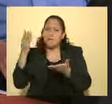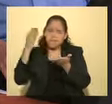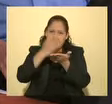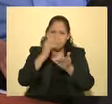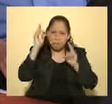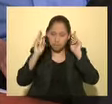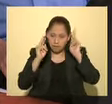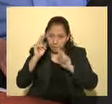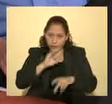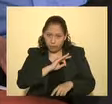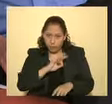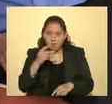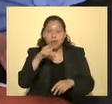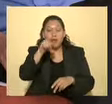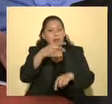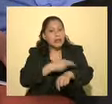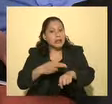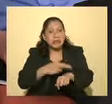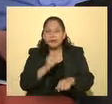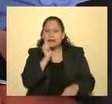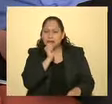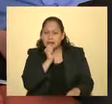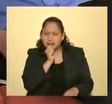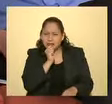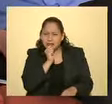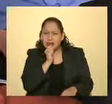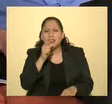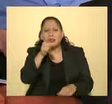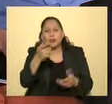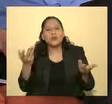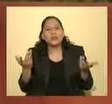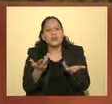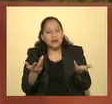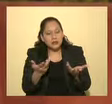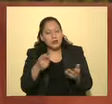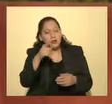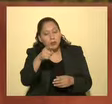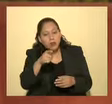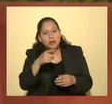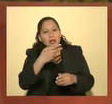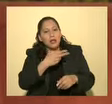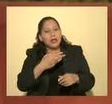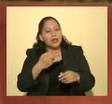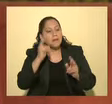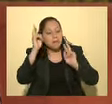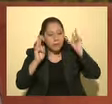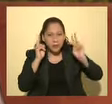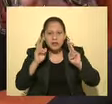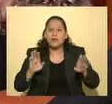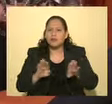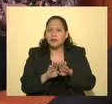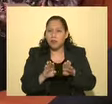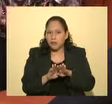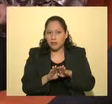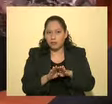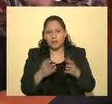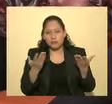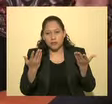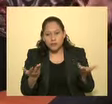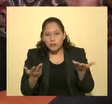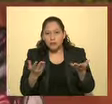no llegas a un procedimiento, ¿qué es lo que tienes que hacer? ¿Cómo se tienen que llevar a cabo esas visitas? ¿Cuáles son las posturas que tienes